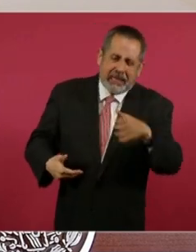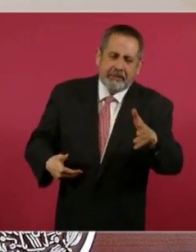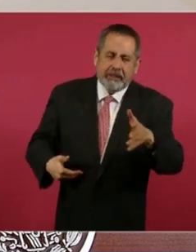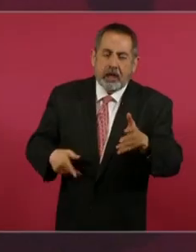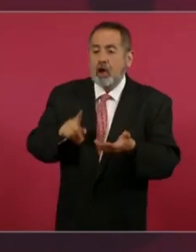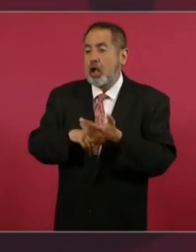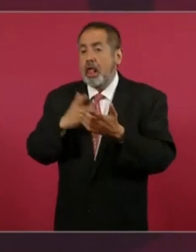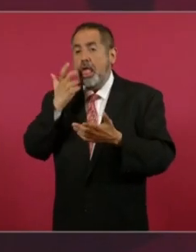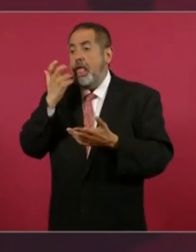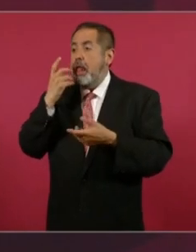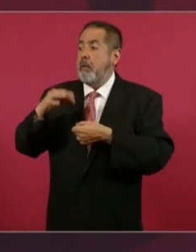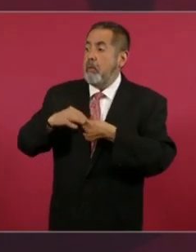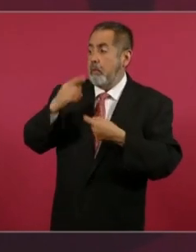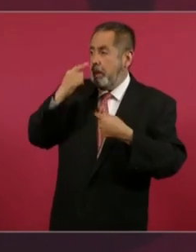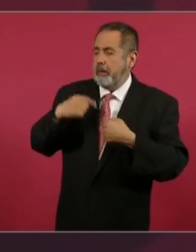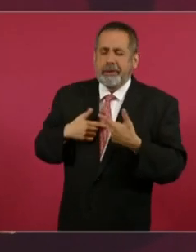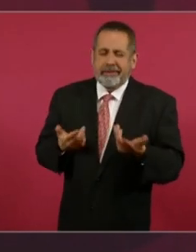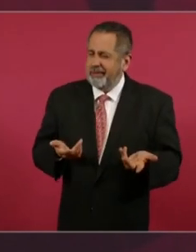o